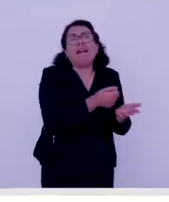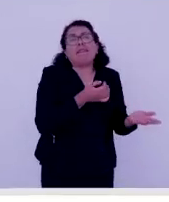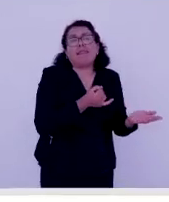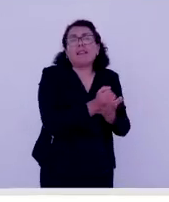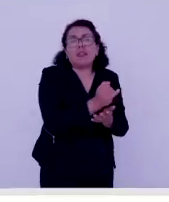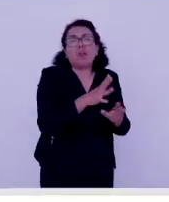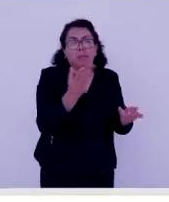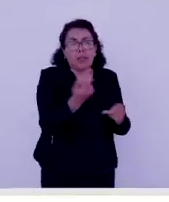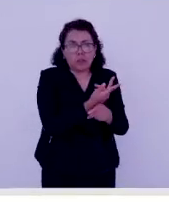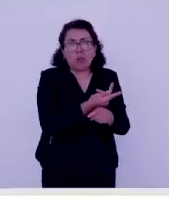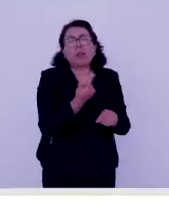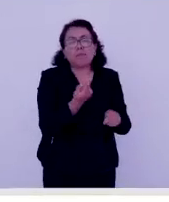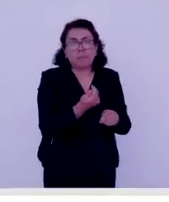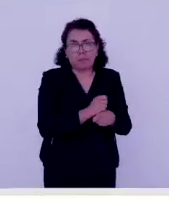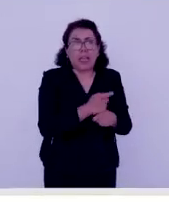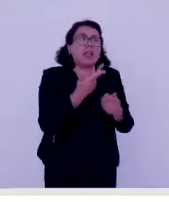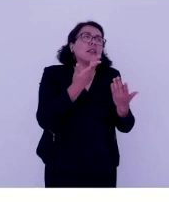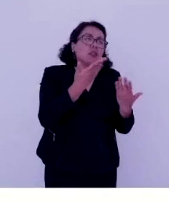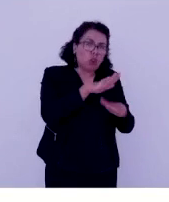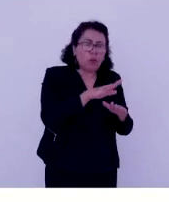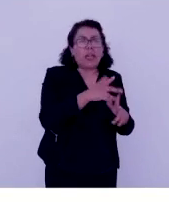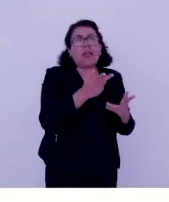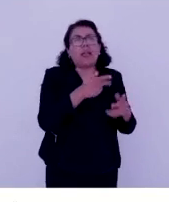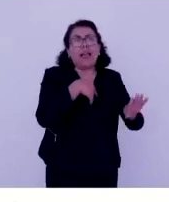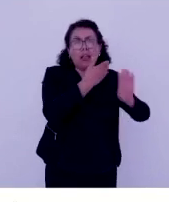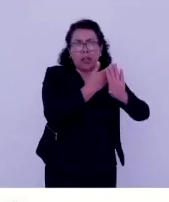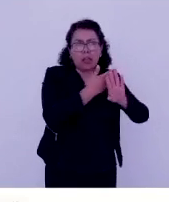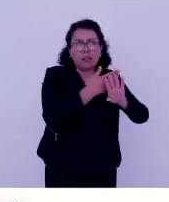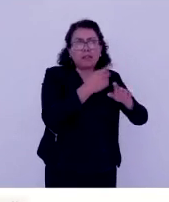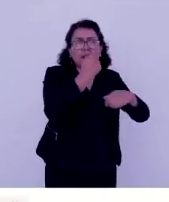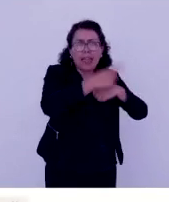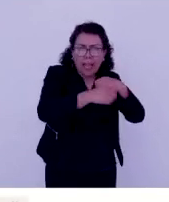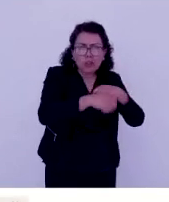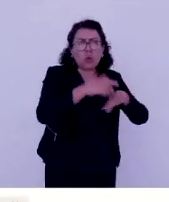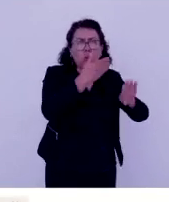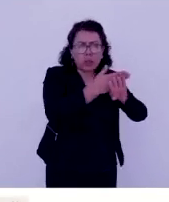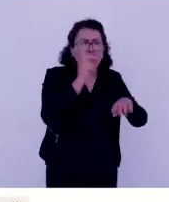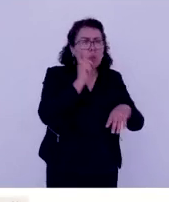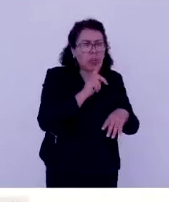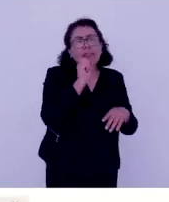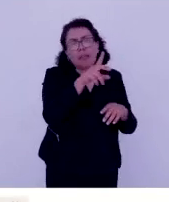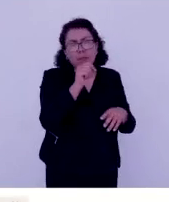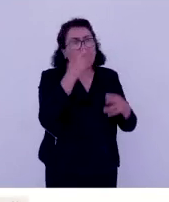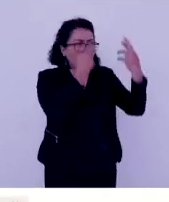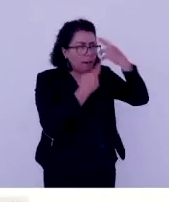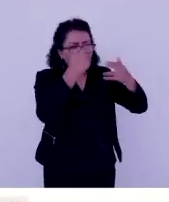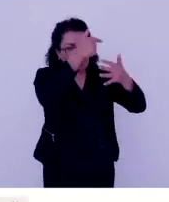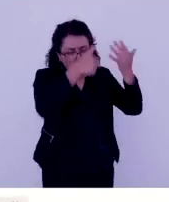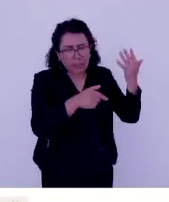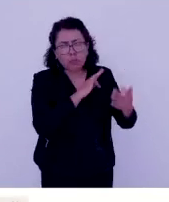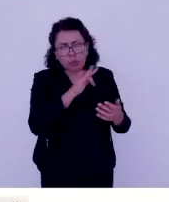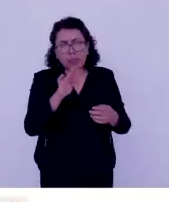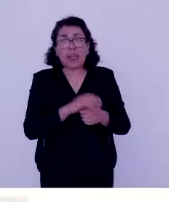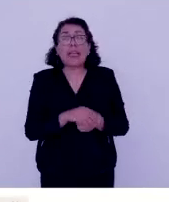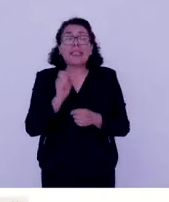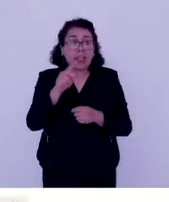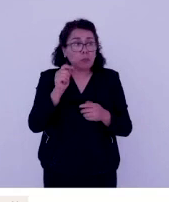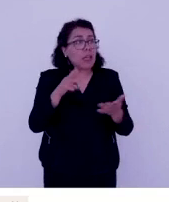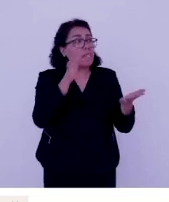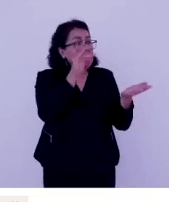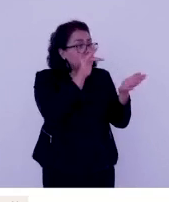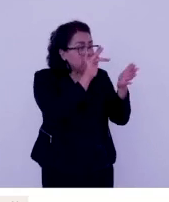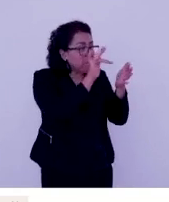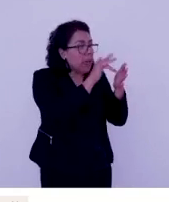género publicadas el sitio web también permite descargar un formato para que los usuarios puedan realizar su solicitud de acceso a